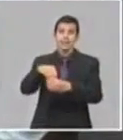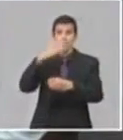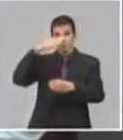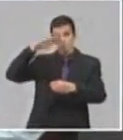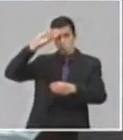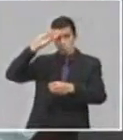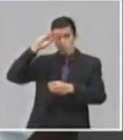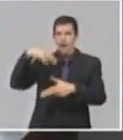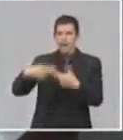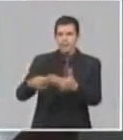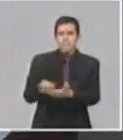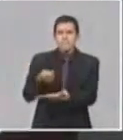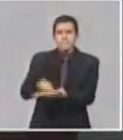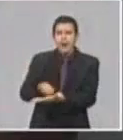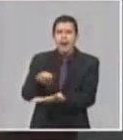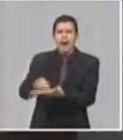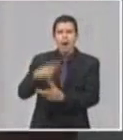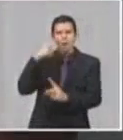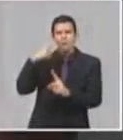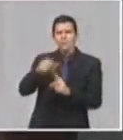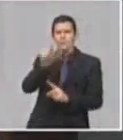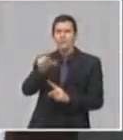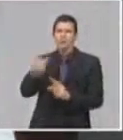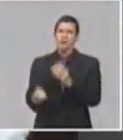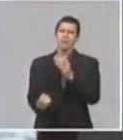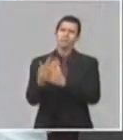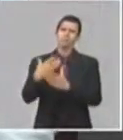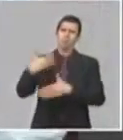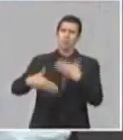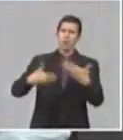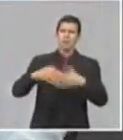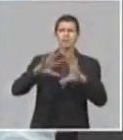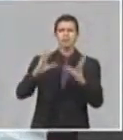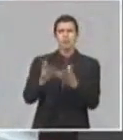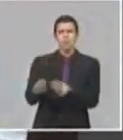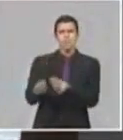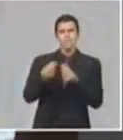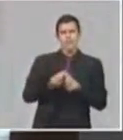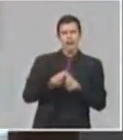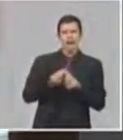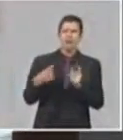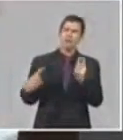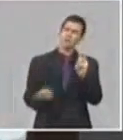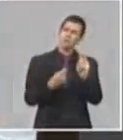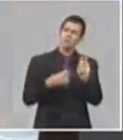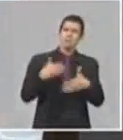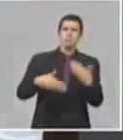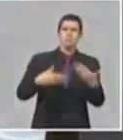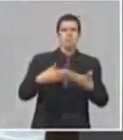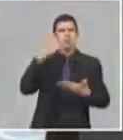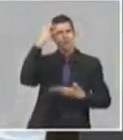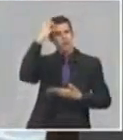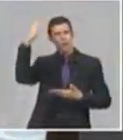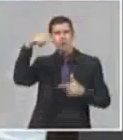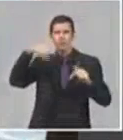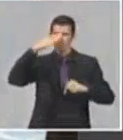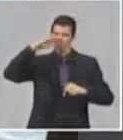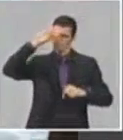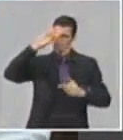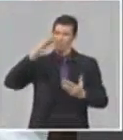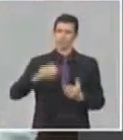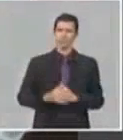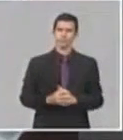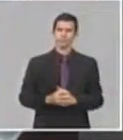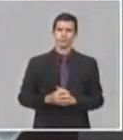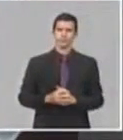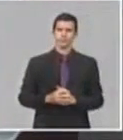institución por lo tanto nosotros tenemos que ubicar en un campo de batalla donde la